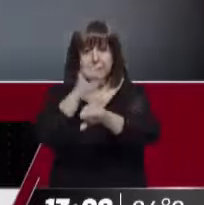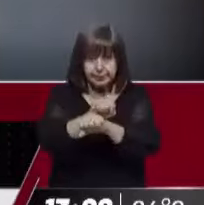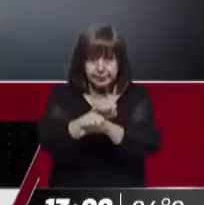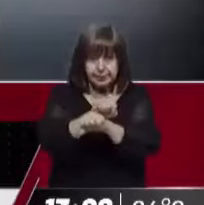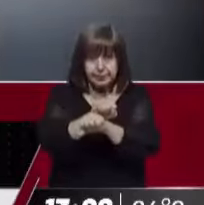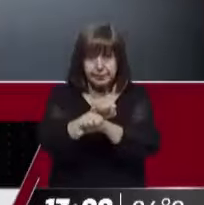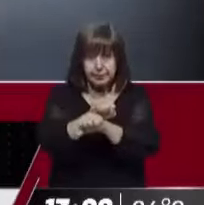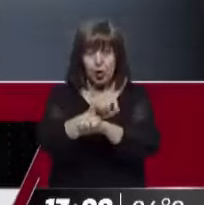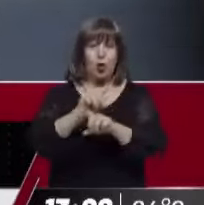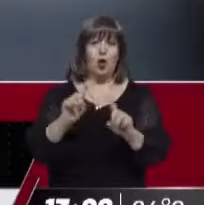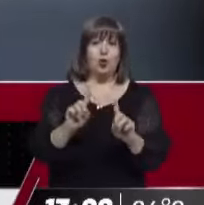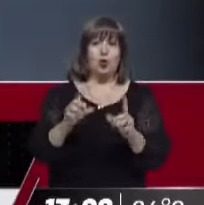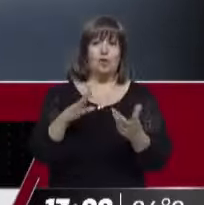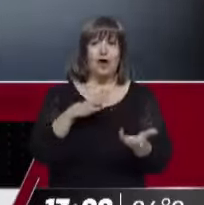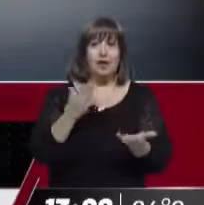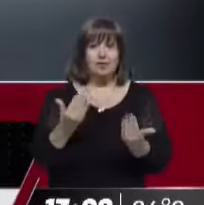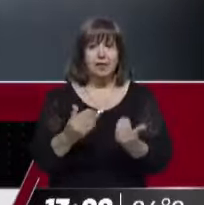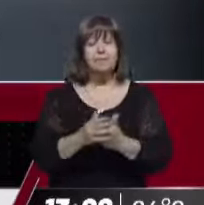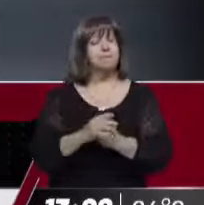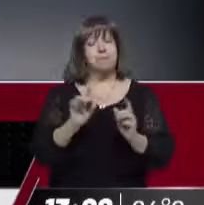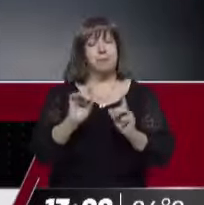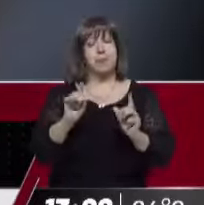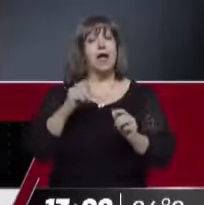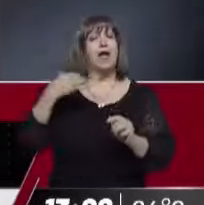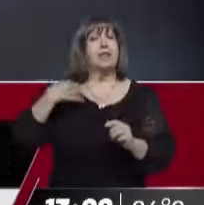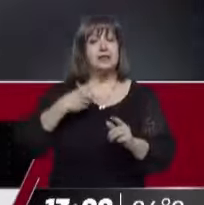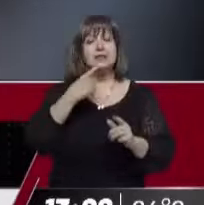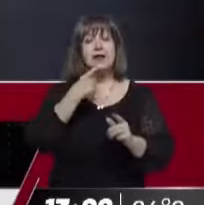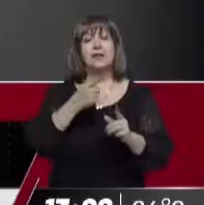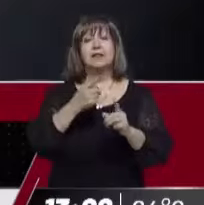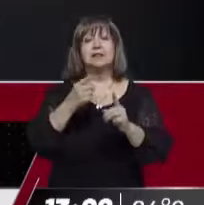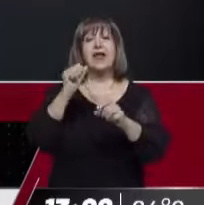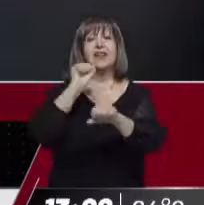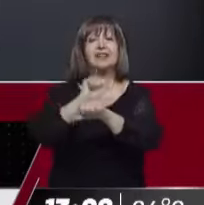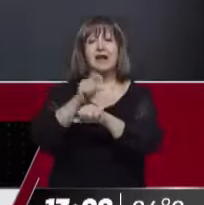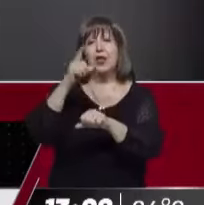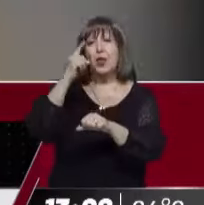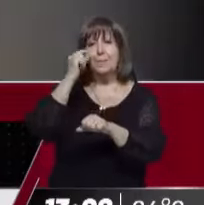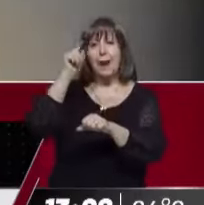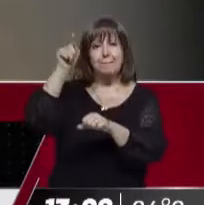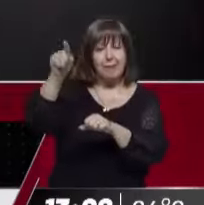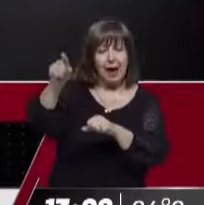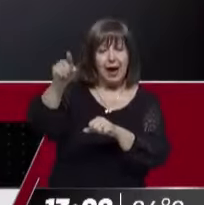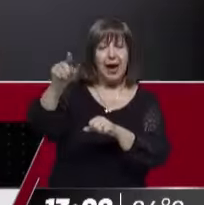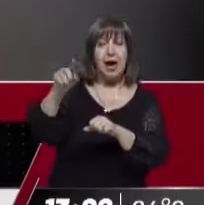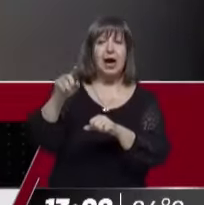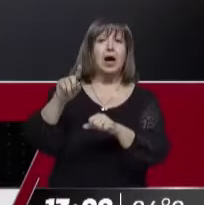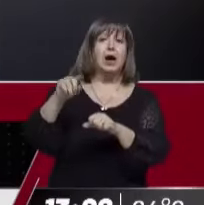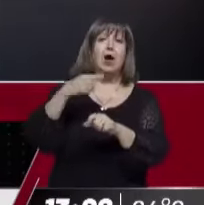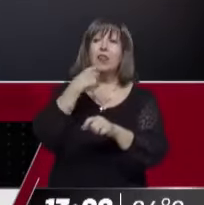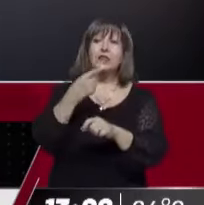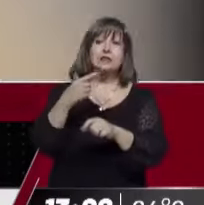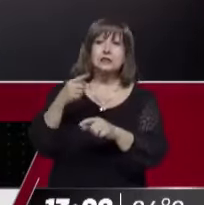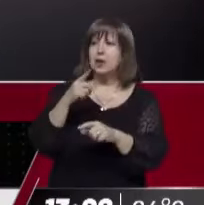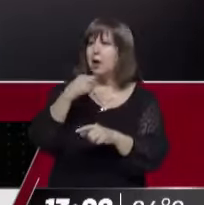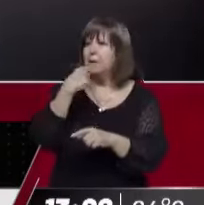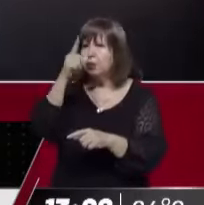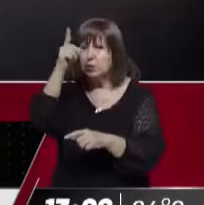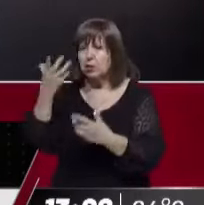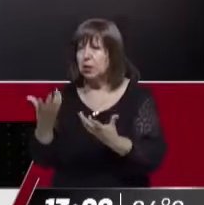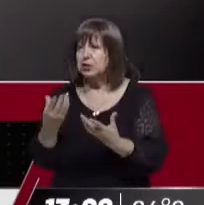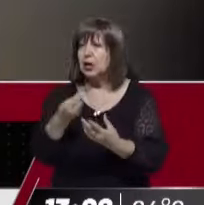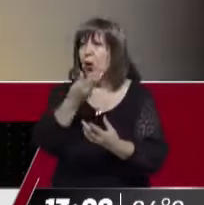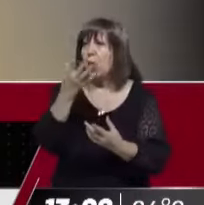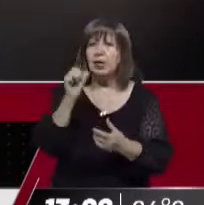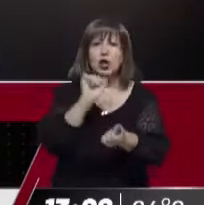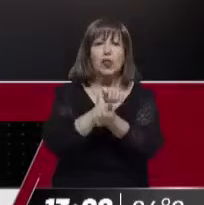hora? Claro, al principio se dijo que estaba detenido el padre, finalmente lo que se dice es que son varios los detenidos, pero no tenemos